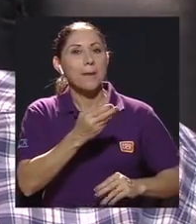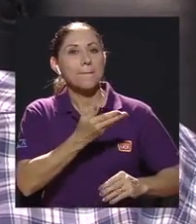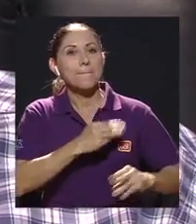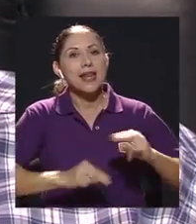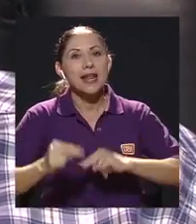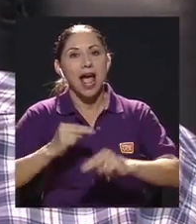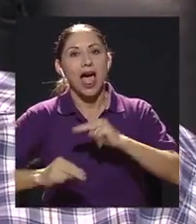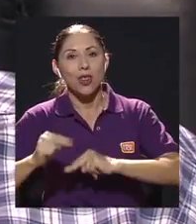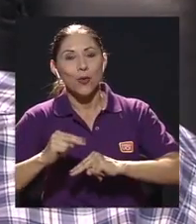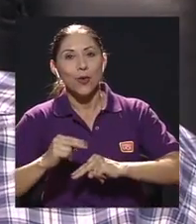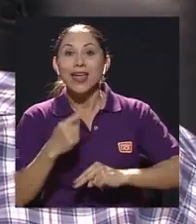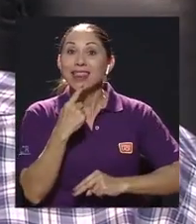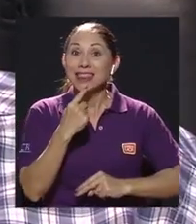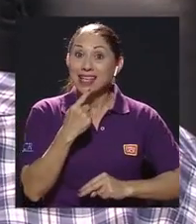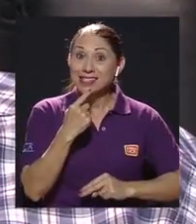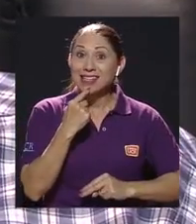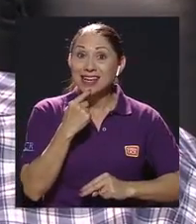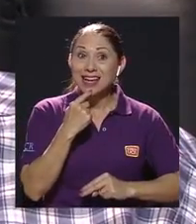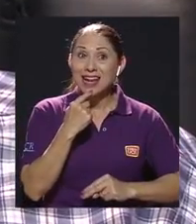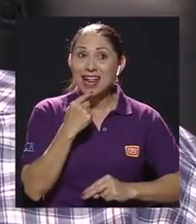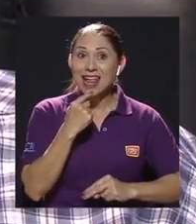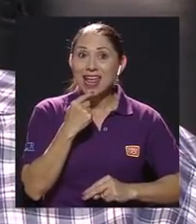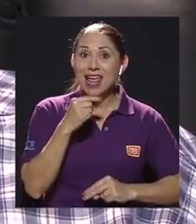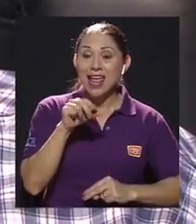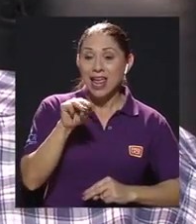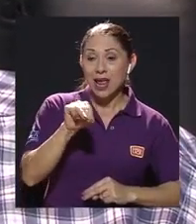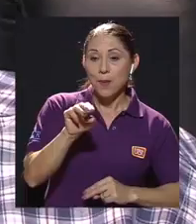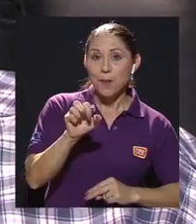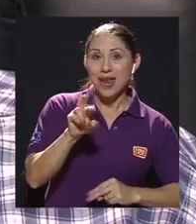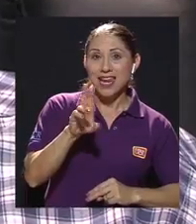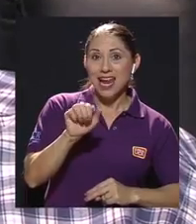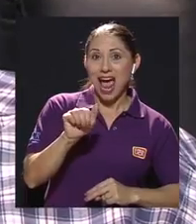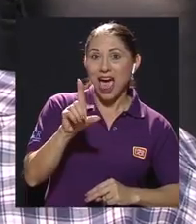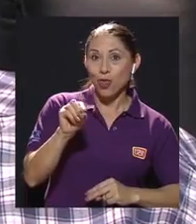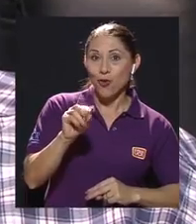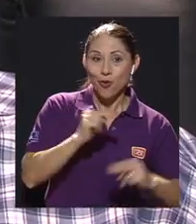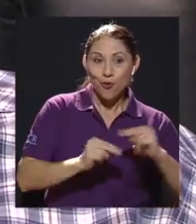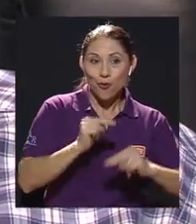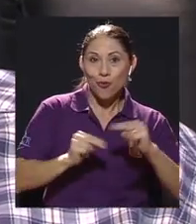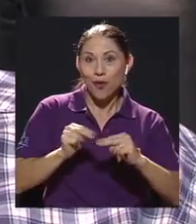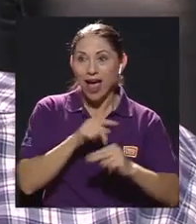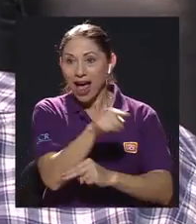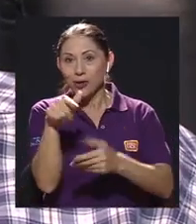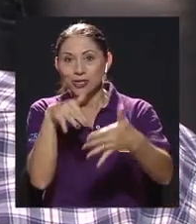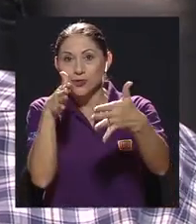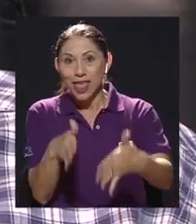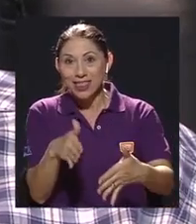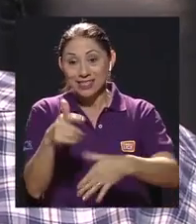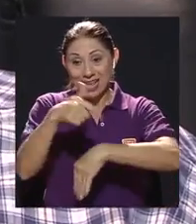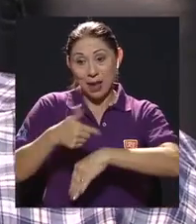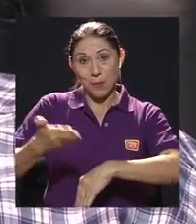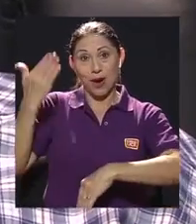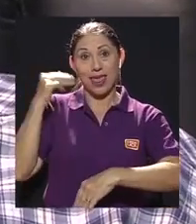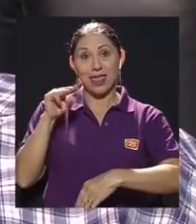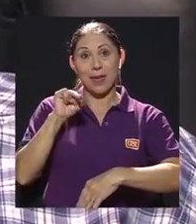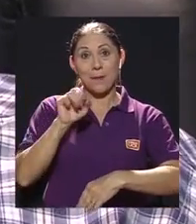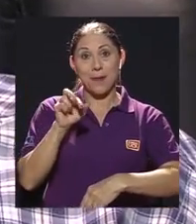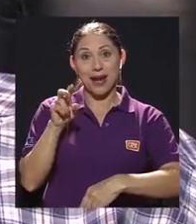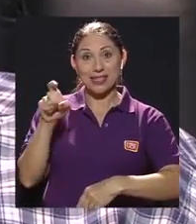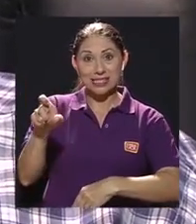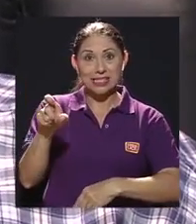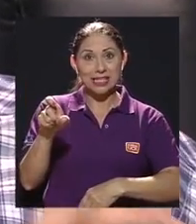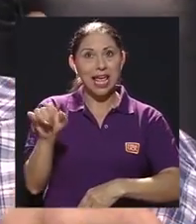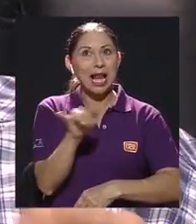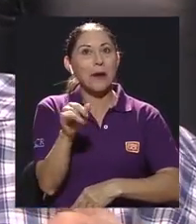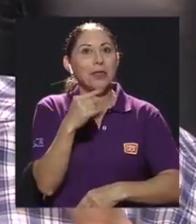mercado a los estudiantes y a los profesores de marxismo en la década de los 70, eso era un pecado mortal,